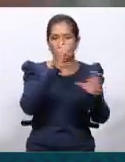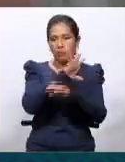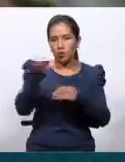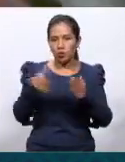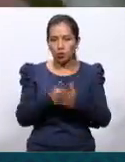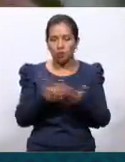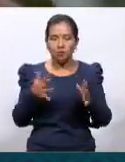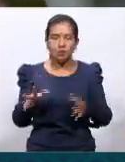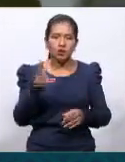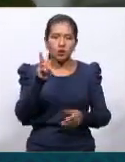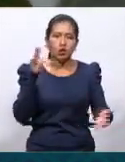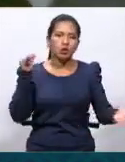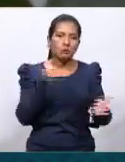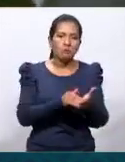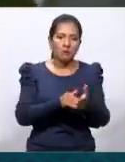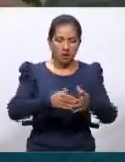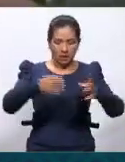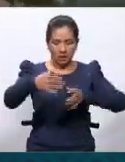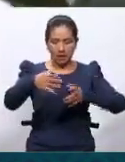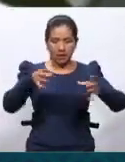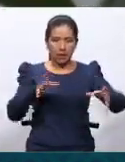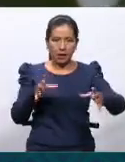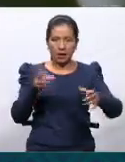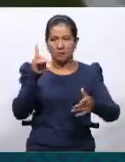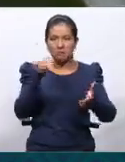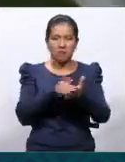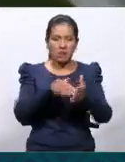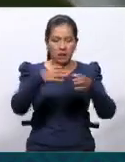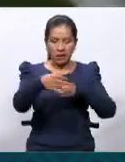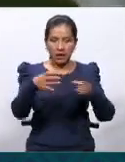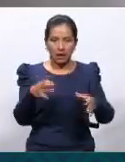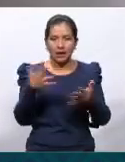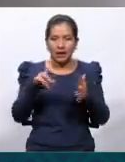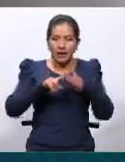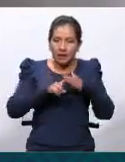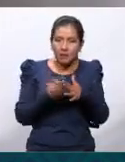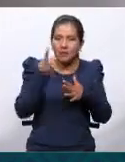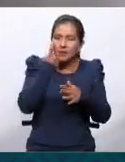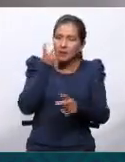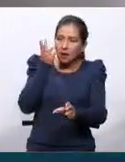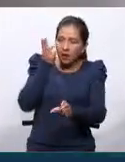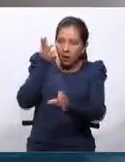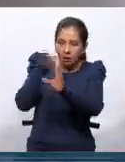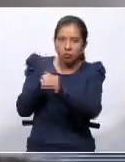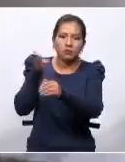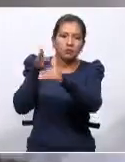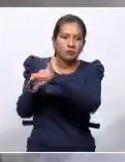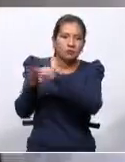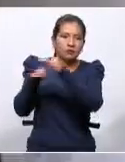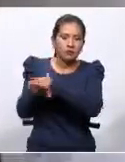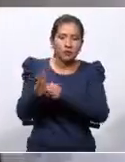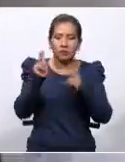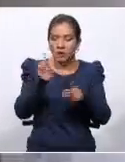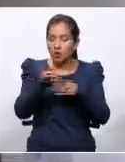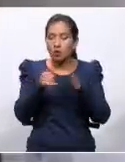hablando de unos 2.000 cajas así, 1.000 cajas así. Pero ya estamos entrando, ¿no? Es lo de bueno que la